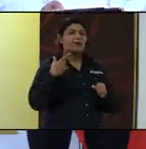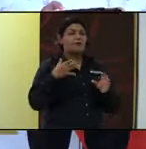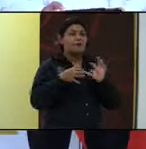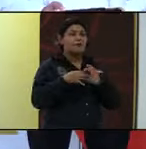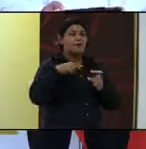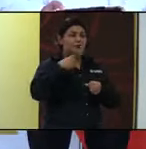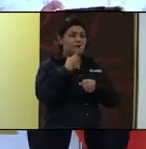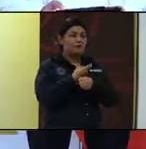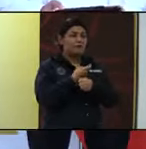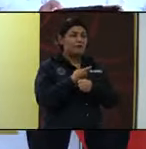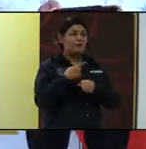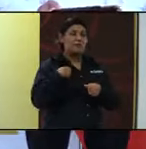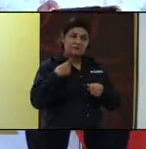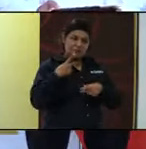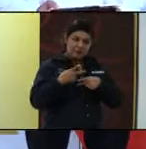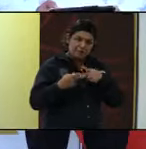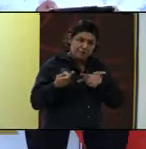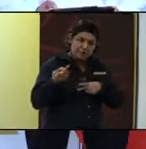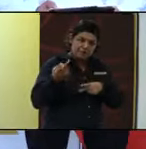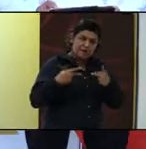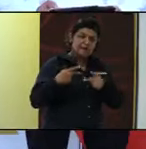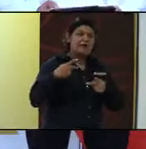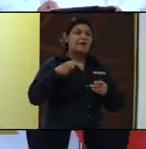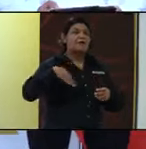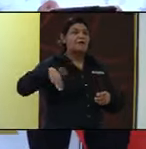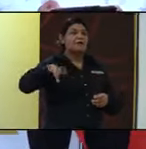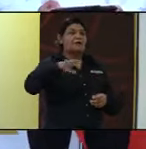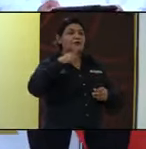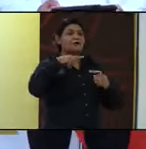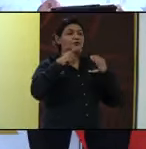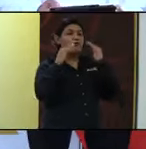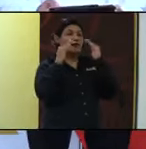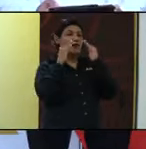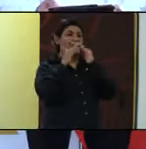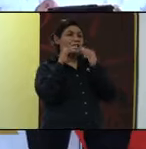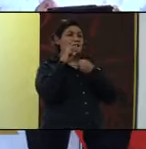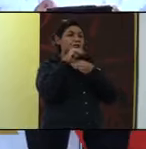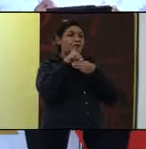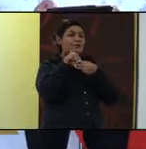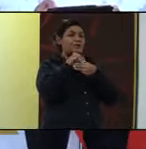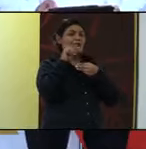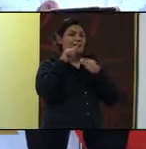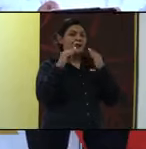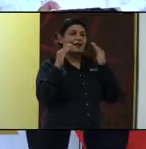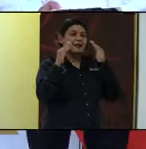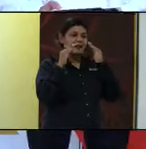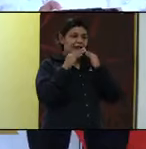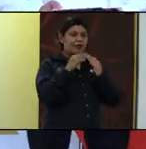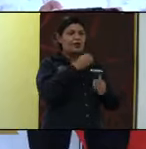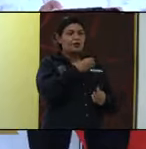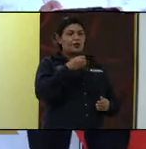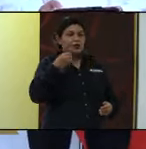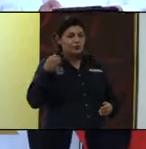uno, vamos a regresarles a las mujeres de Altamira la Casa Violeta, pero una Casa Violeta